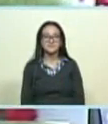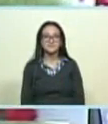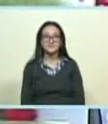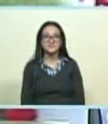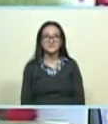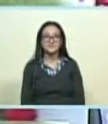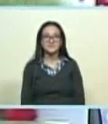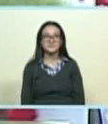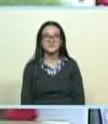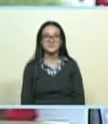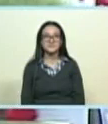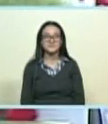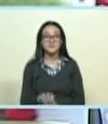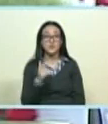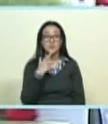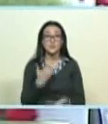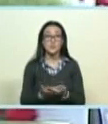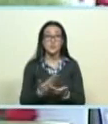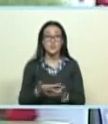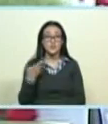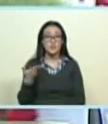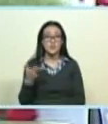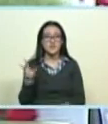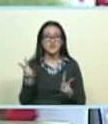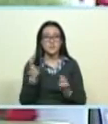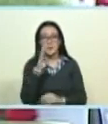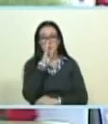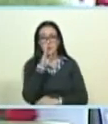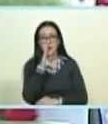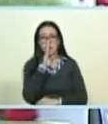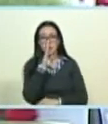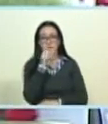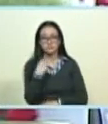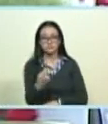Fíjense, me han hecho una propuesta muy importante aquí sobre el tema de las becas.